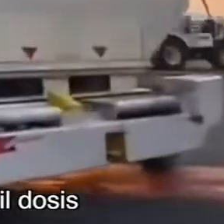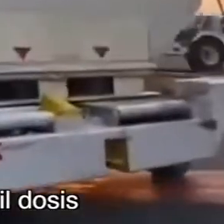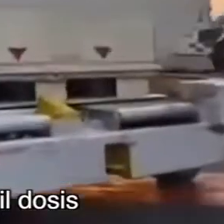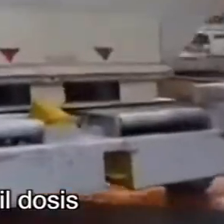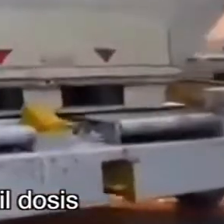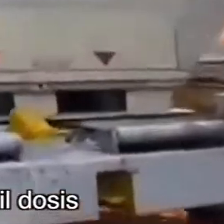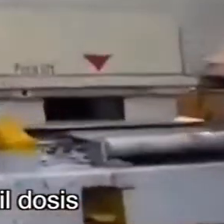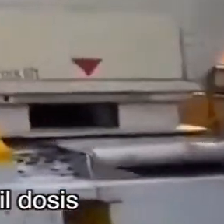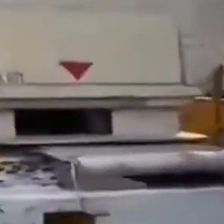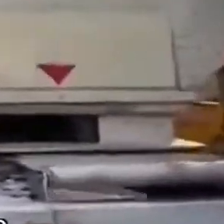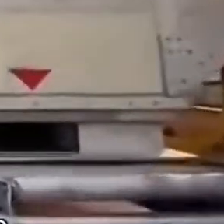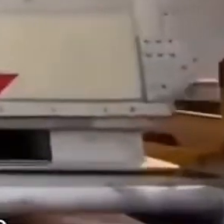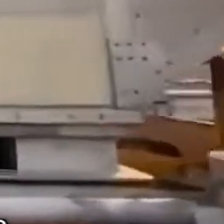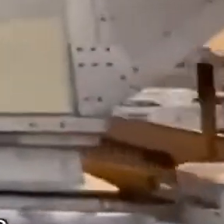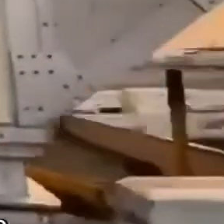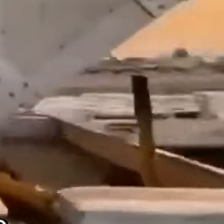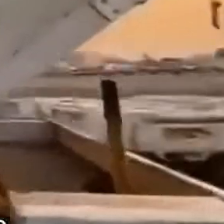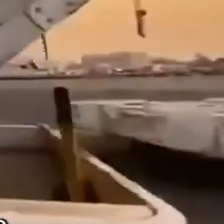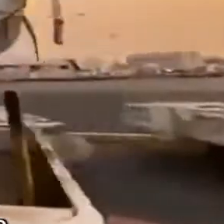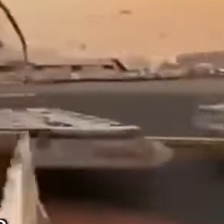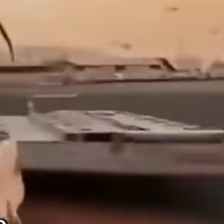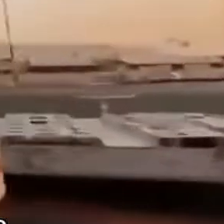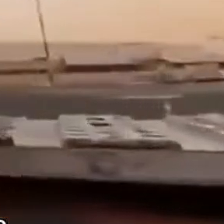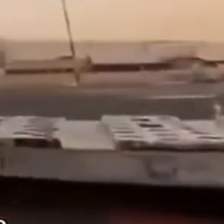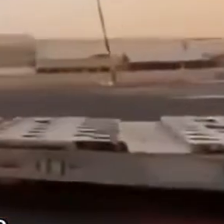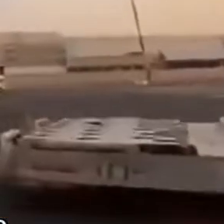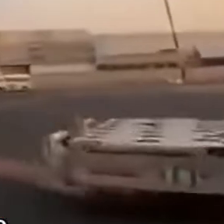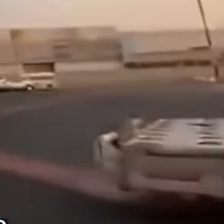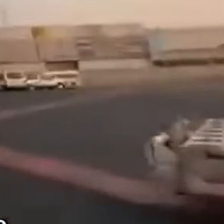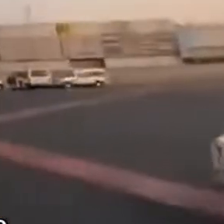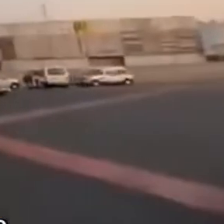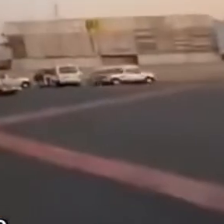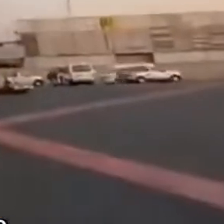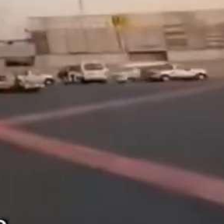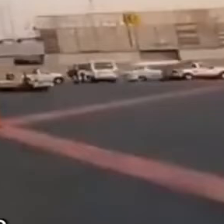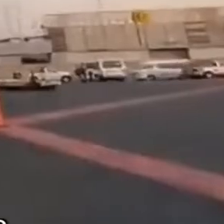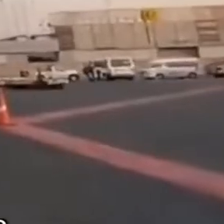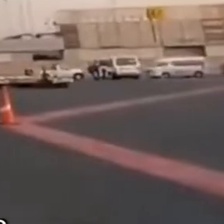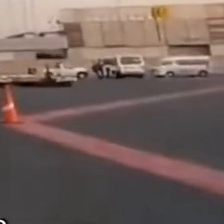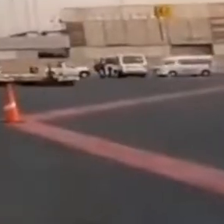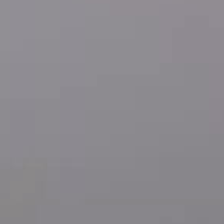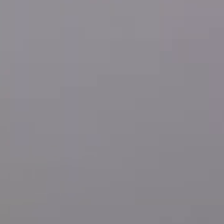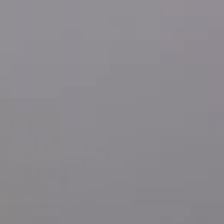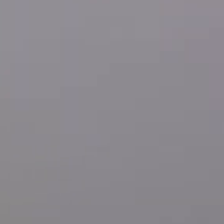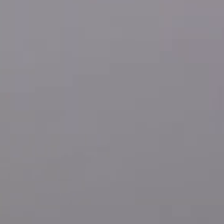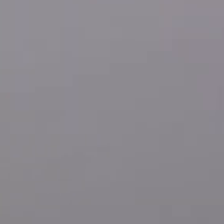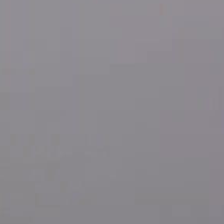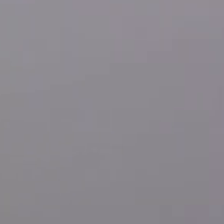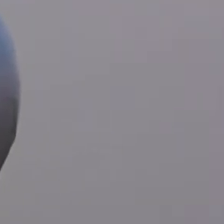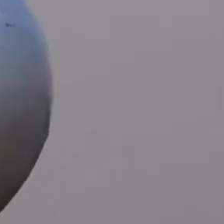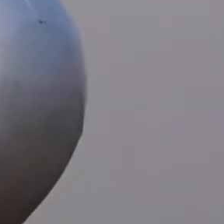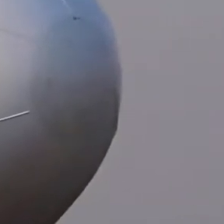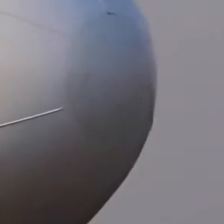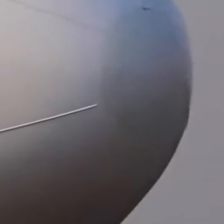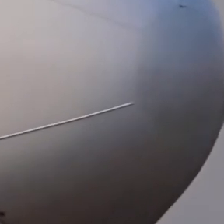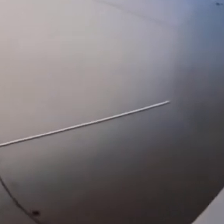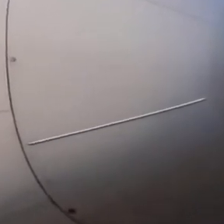dosis de la vacuna CanSino, que se envasarán en la planta de la empresa mexicana Drogmex en Querétaro.